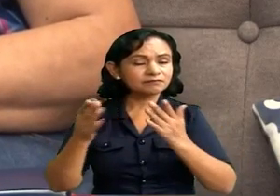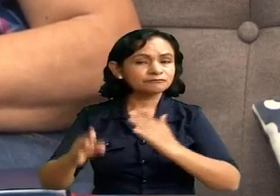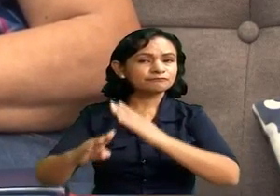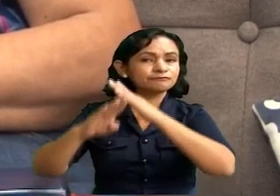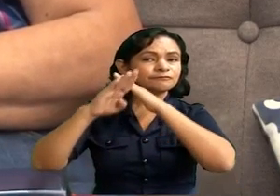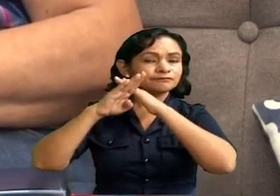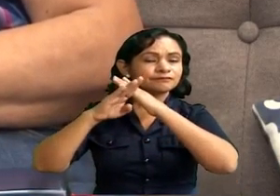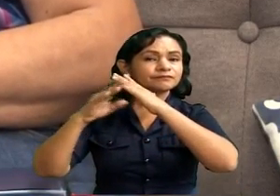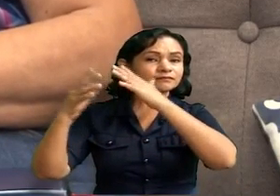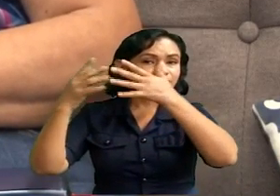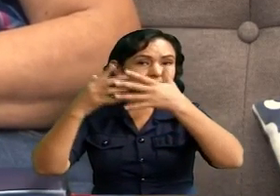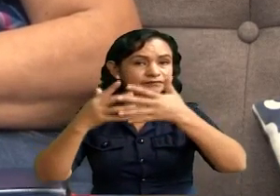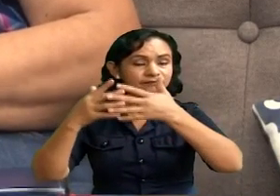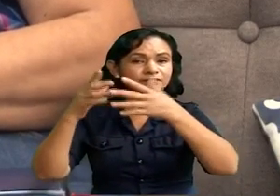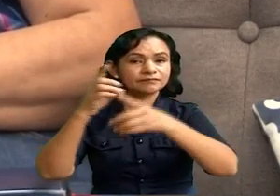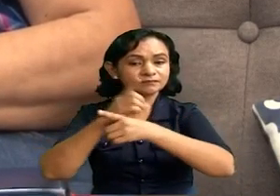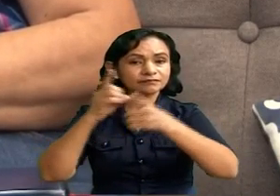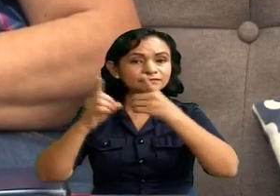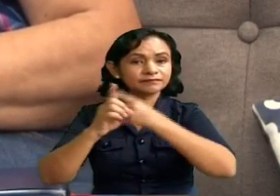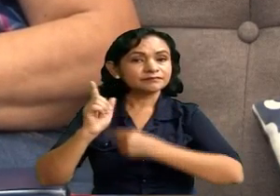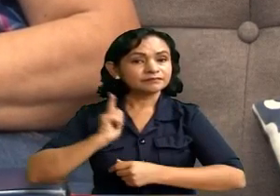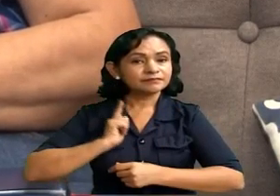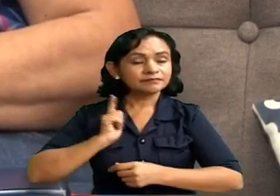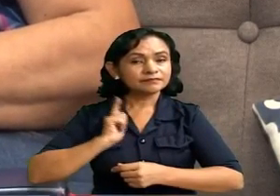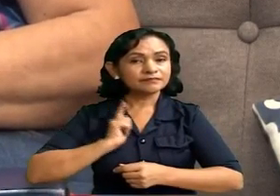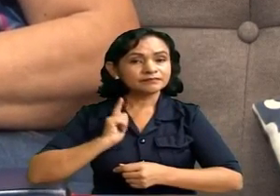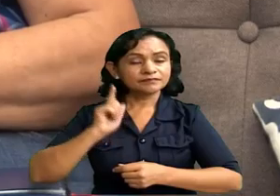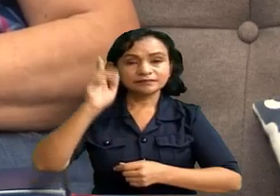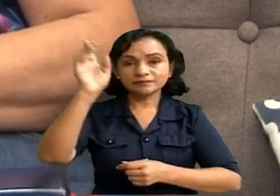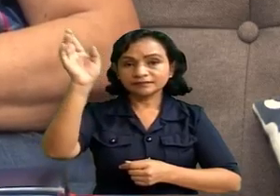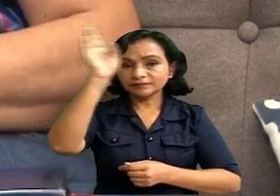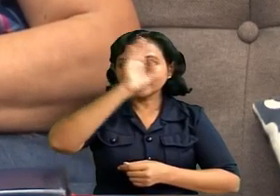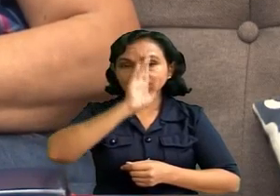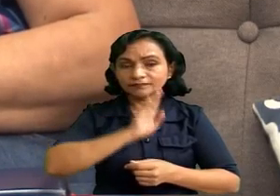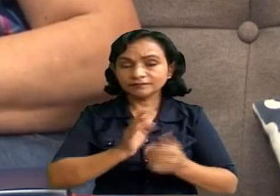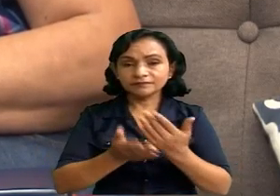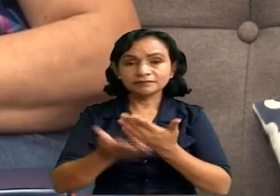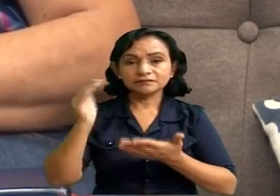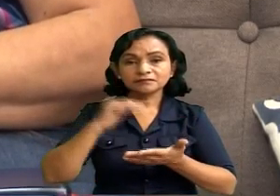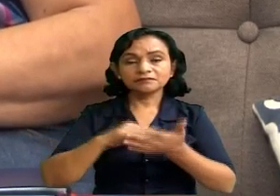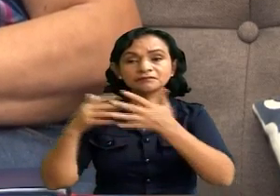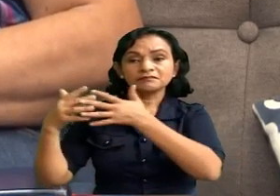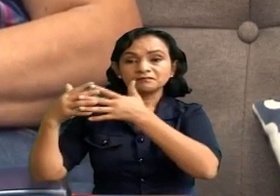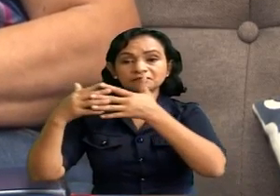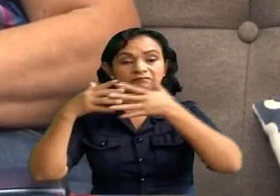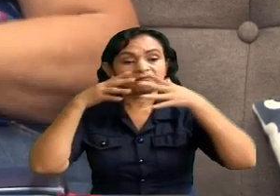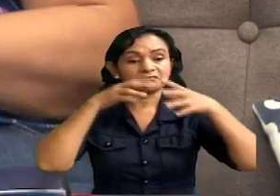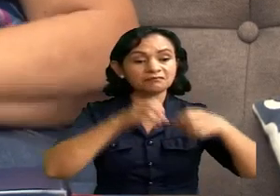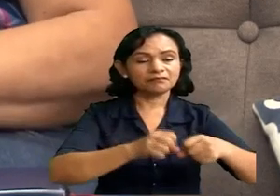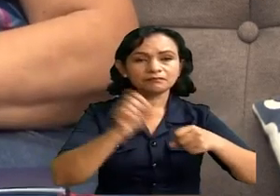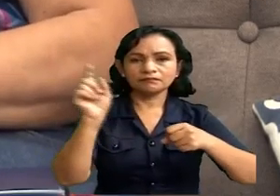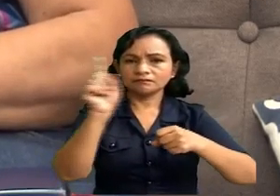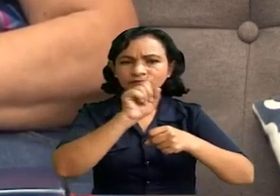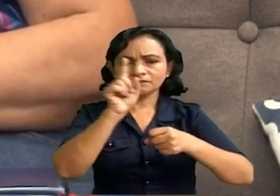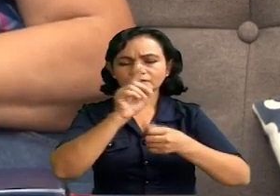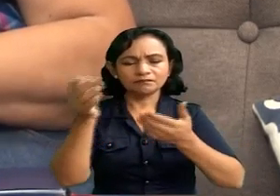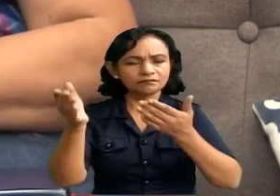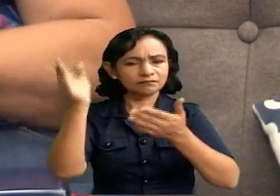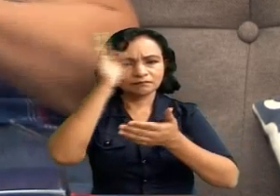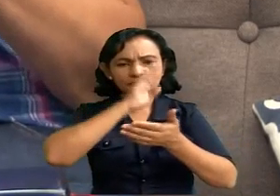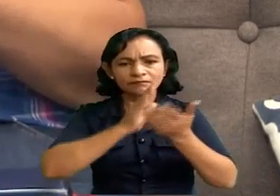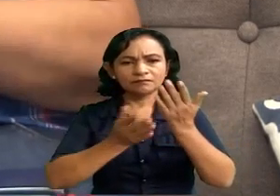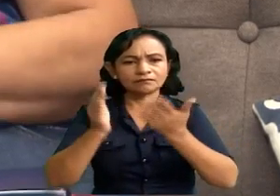antiimperialista. Deja claro que nunca más volveremos a ser colonia. Muchas veces he escuchado